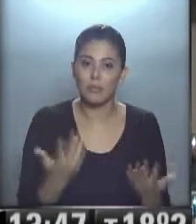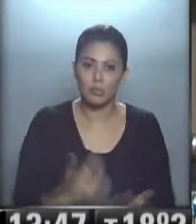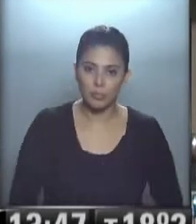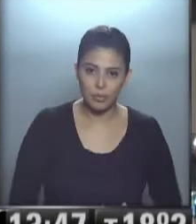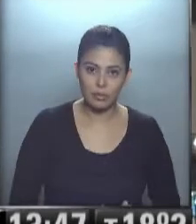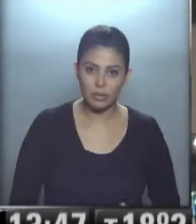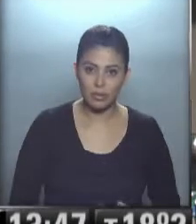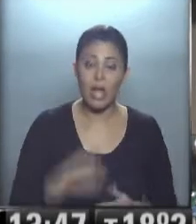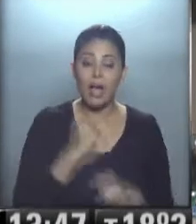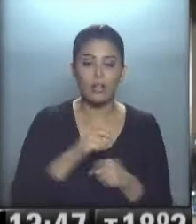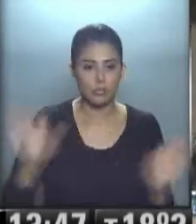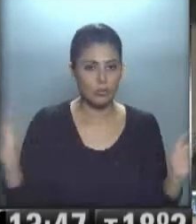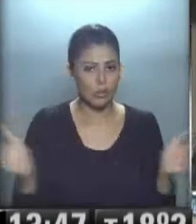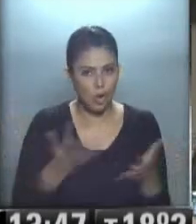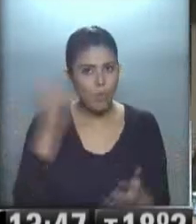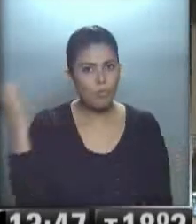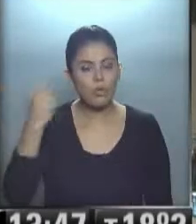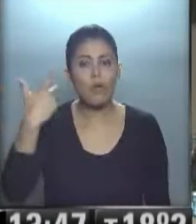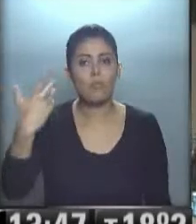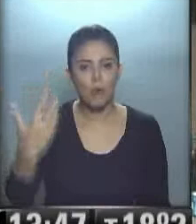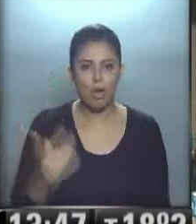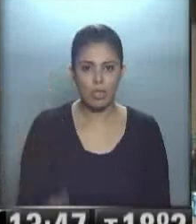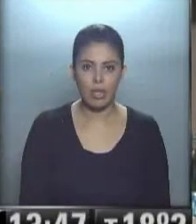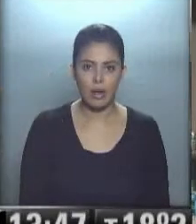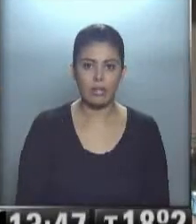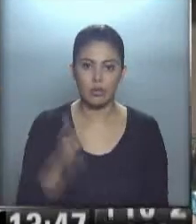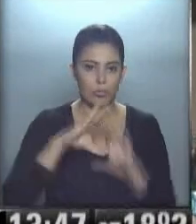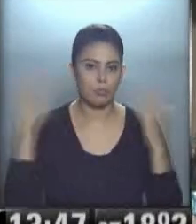el impulso es importante y podría tener un impacto mundial